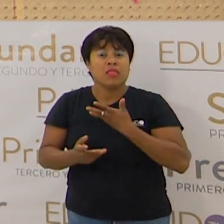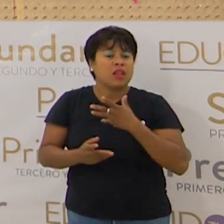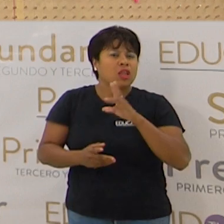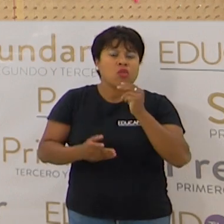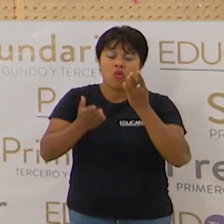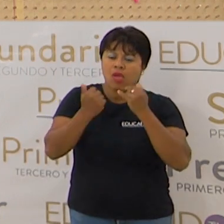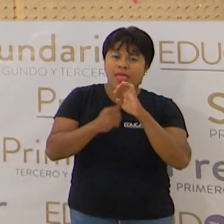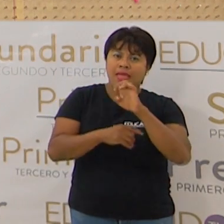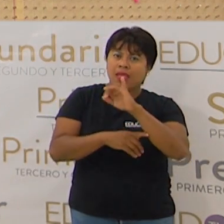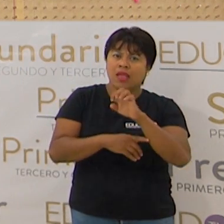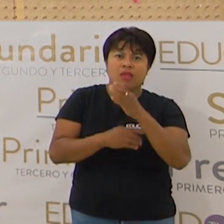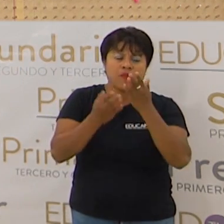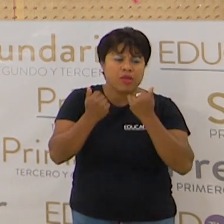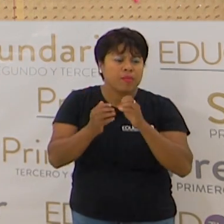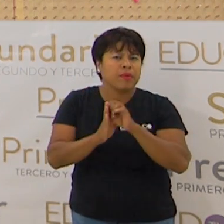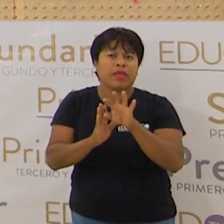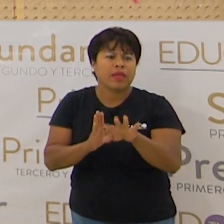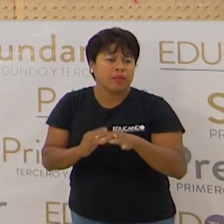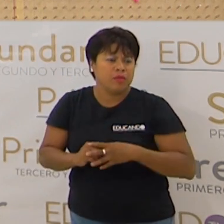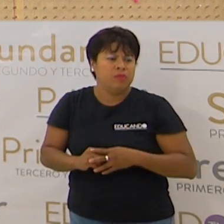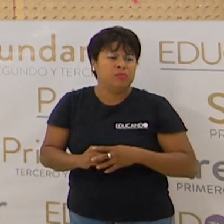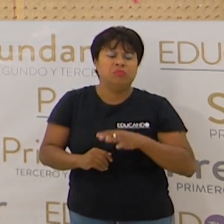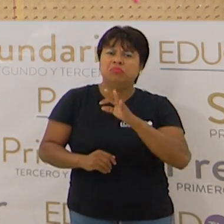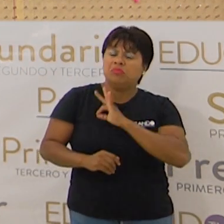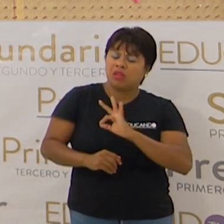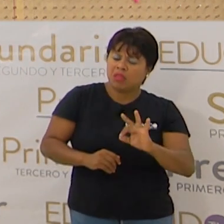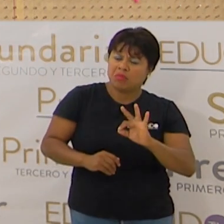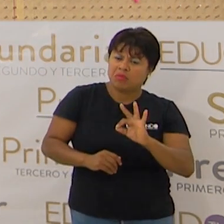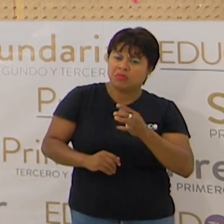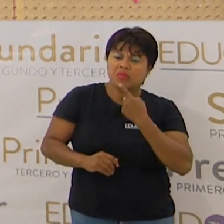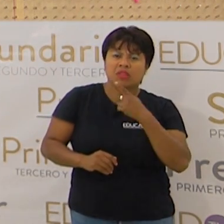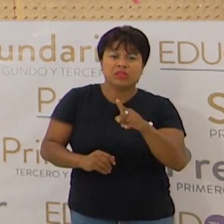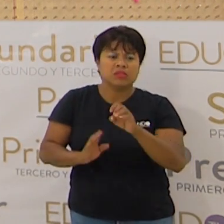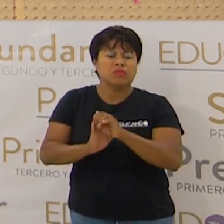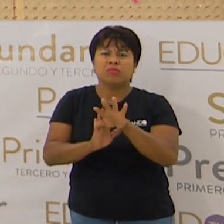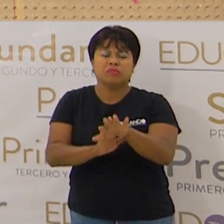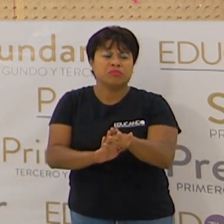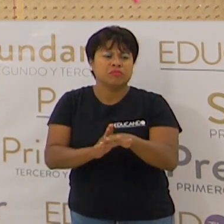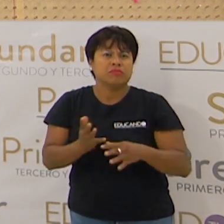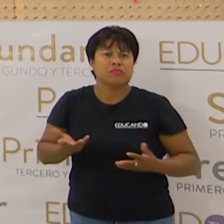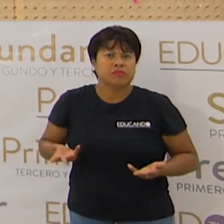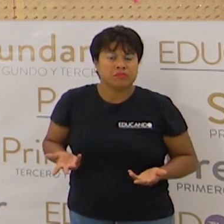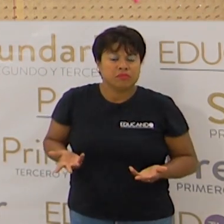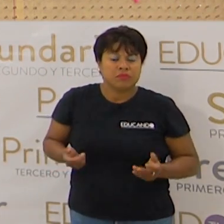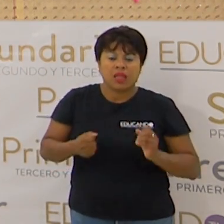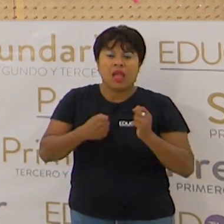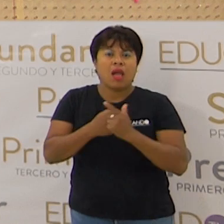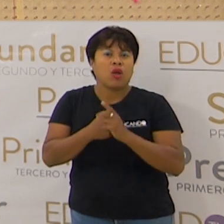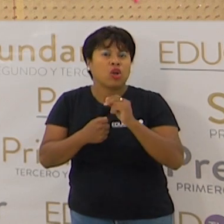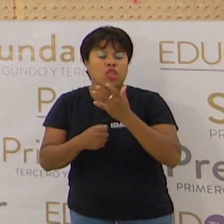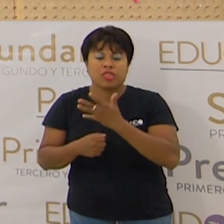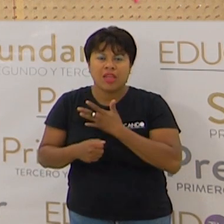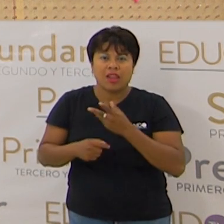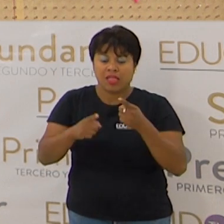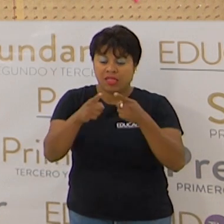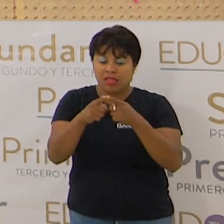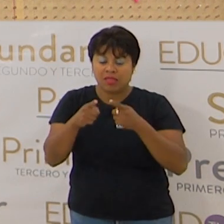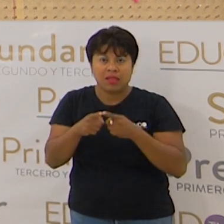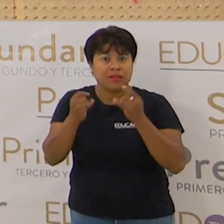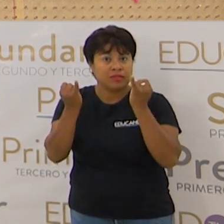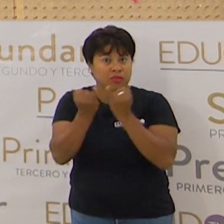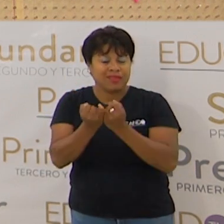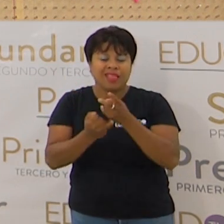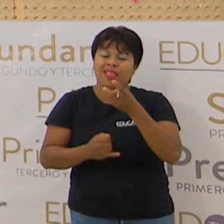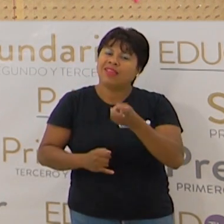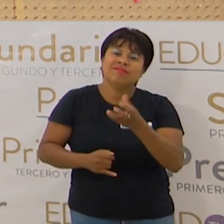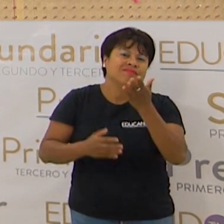de simetría? Por ejemplo, podríamos hablar de, ¿qué será? Algo que no tenga las 2 partes iguales,